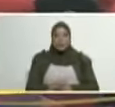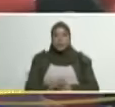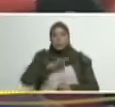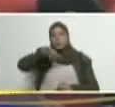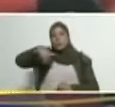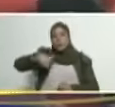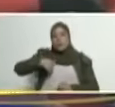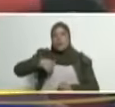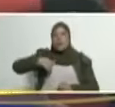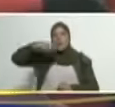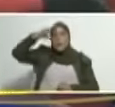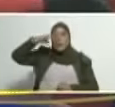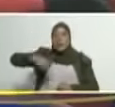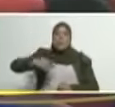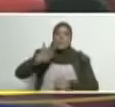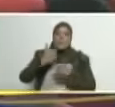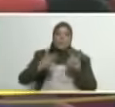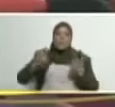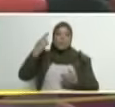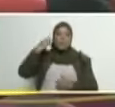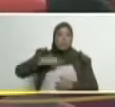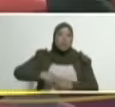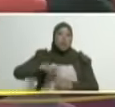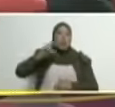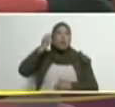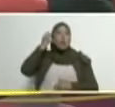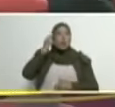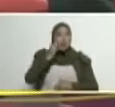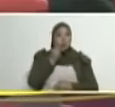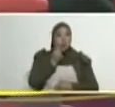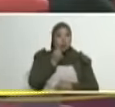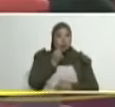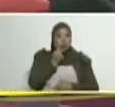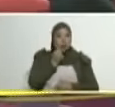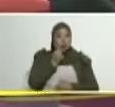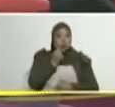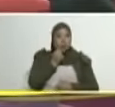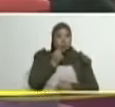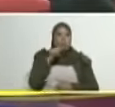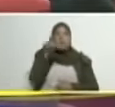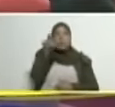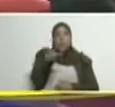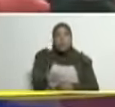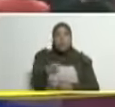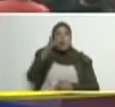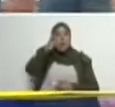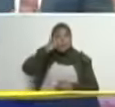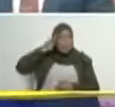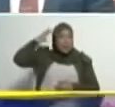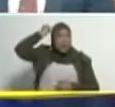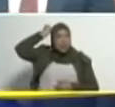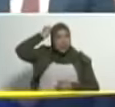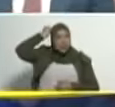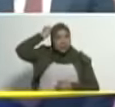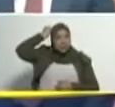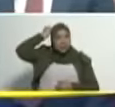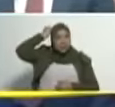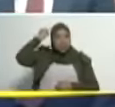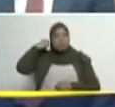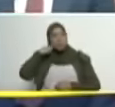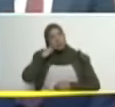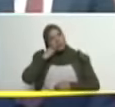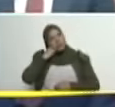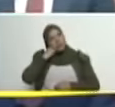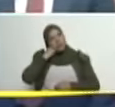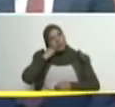Nuestro gran mariscal de Ayacucho, Antonio José de Sucre. El generalísimo Francisco de Miranda, Naguará, pues.